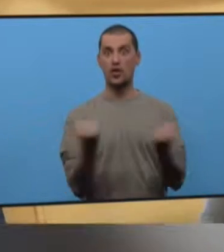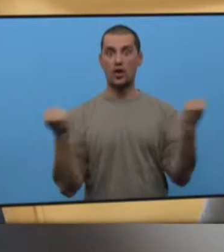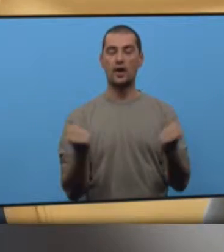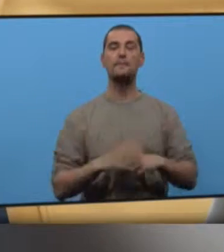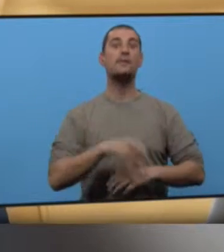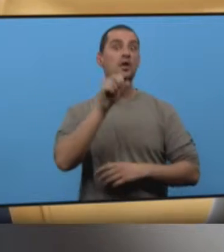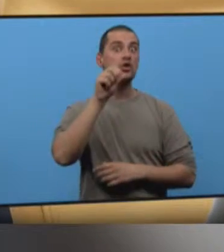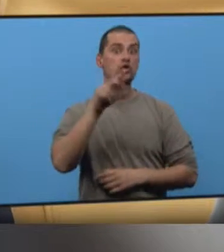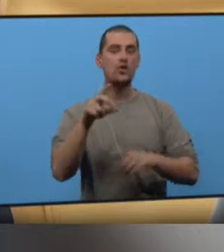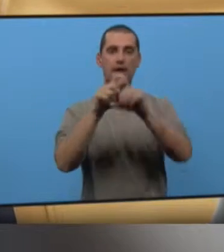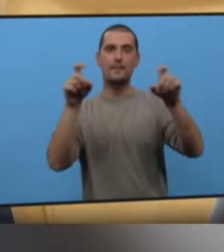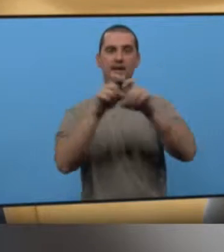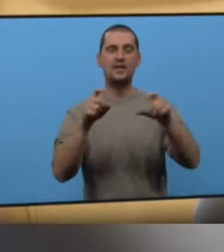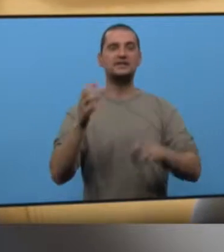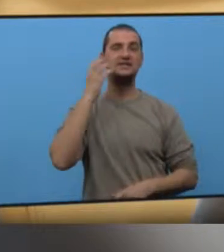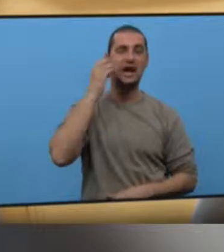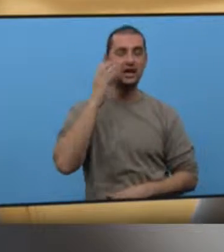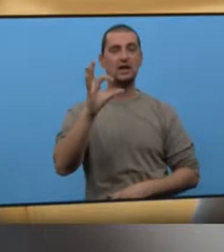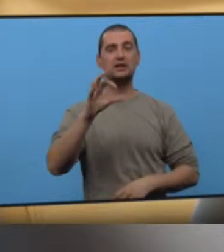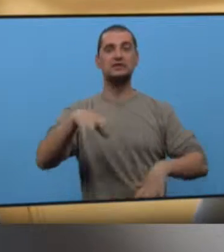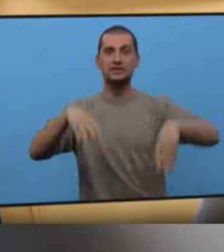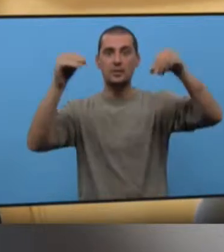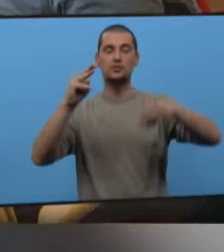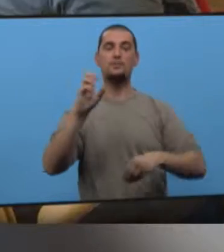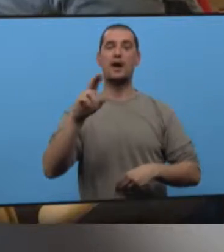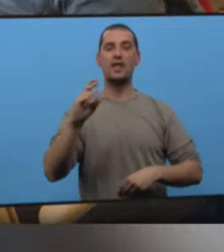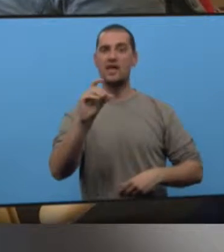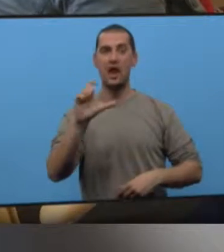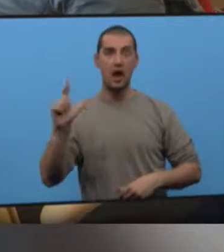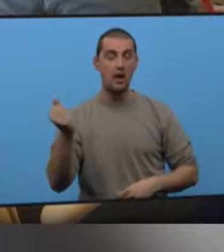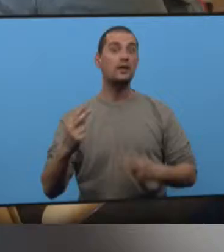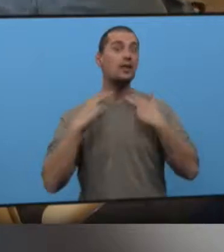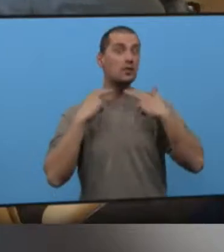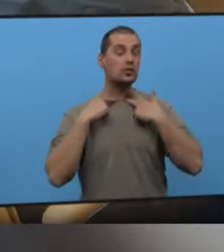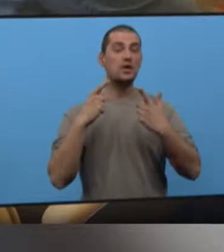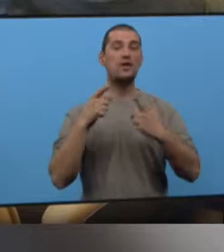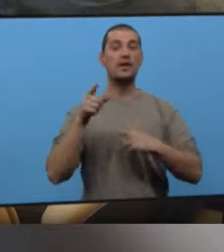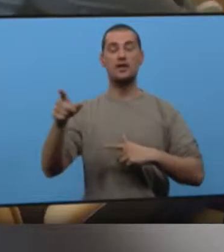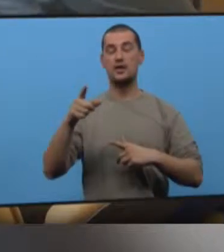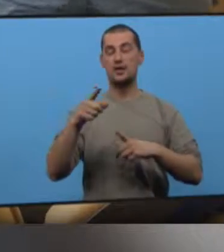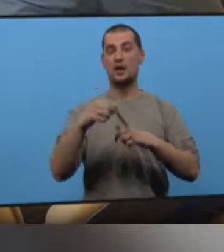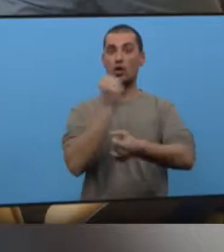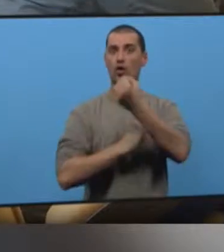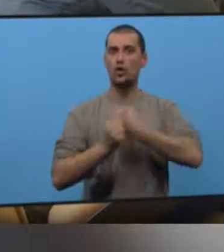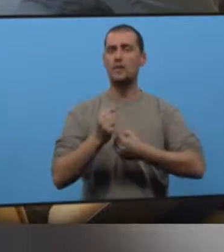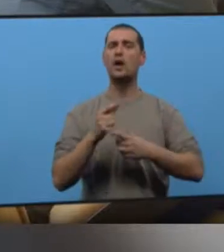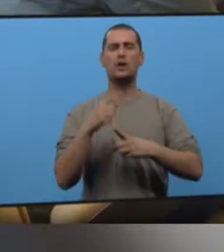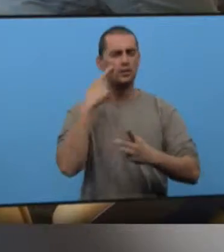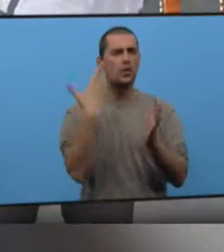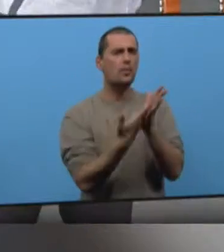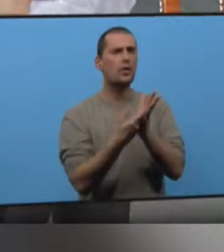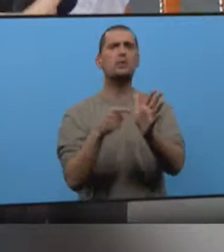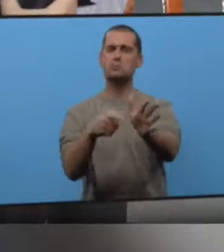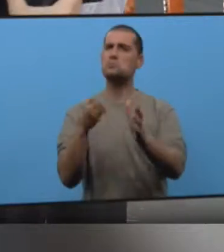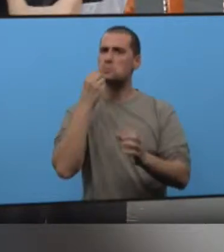dos concellos de Sarria, Samos e Paradela. A deputada de Medio Ambiente e Enerxías Renovables, Sonsoles López Izquierdo, comprobou os resultados